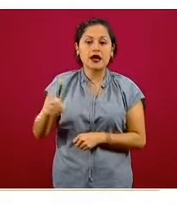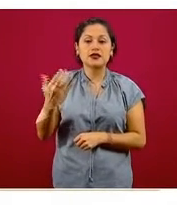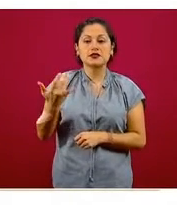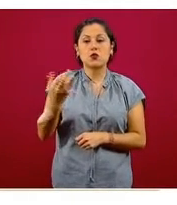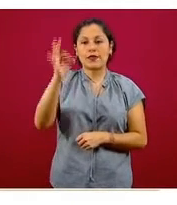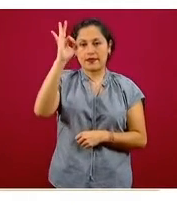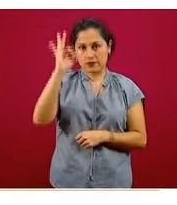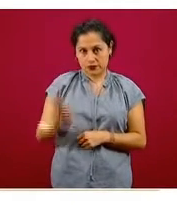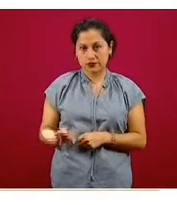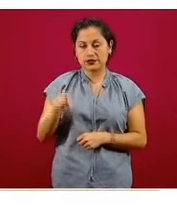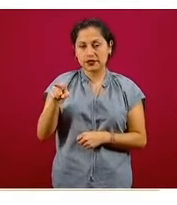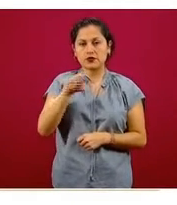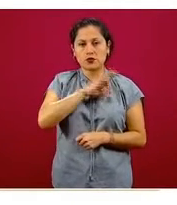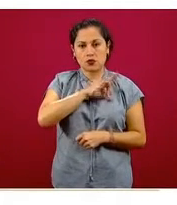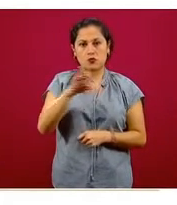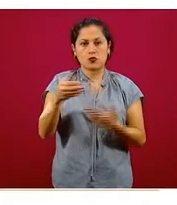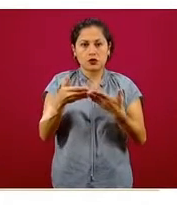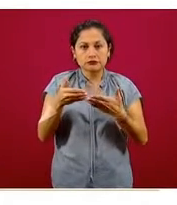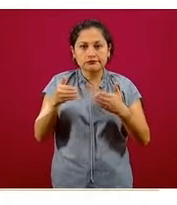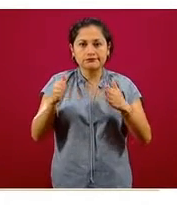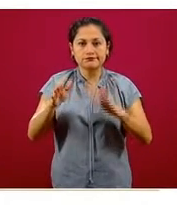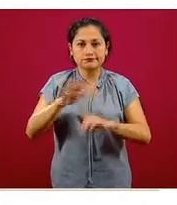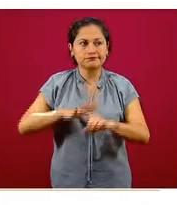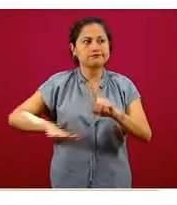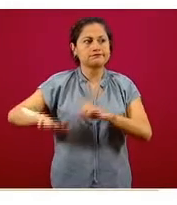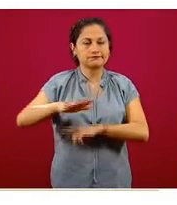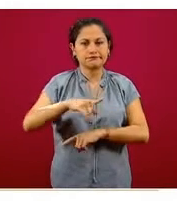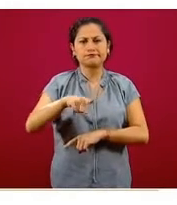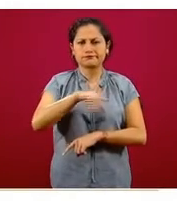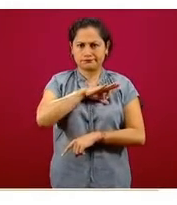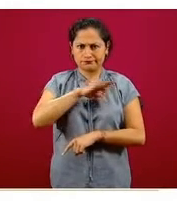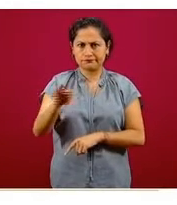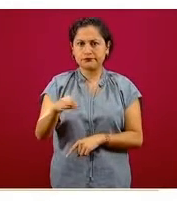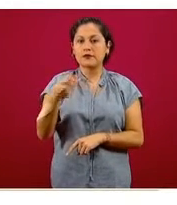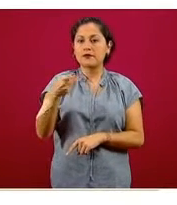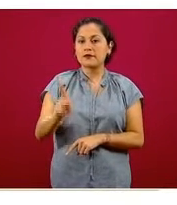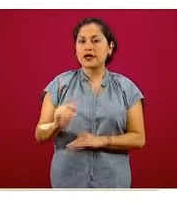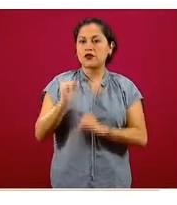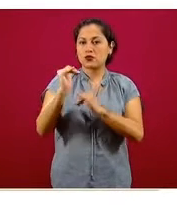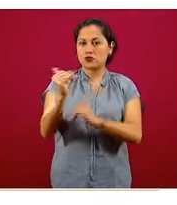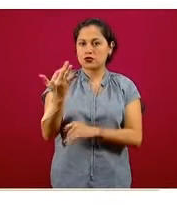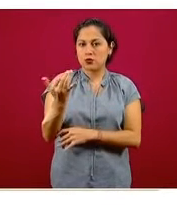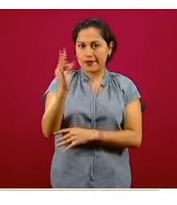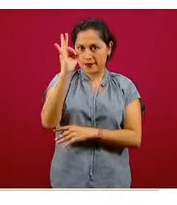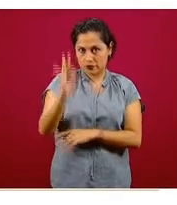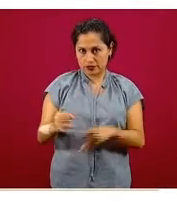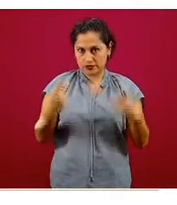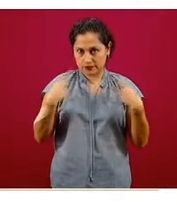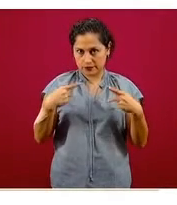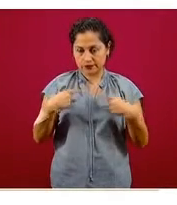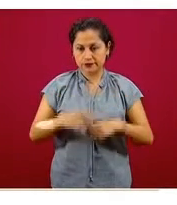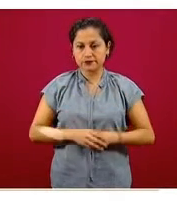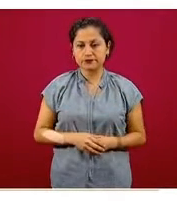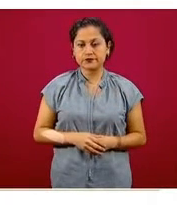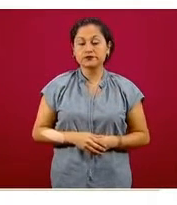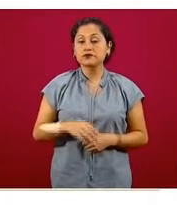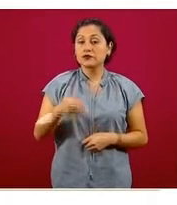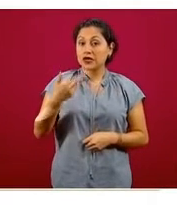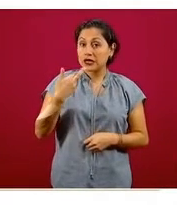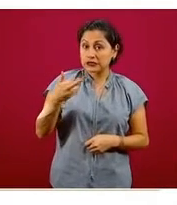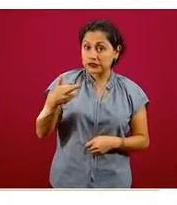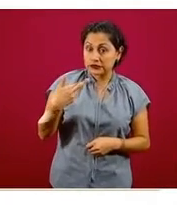áreas comunes con este limitante al 50%. En el caso de restaurantes y